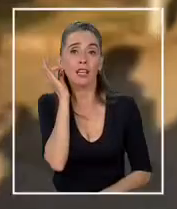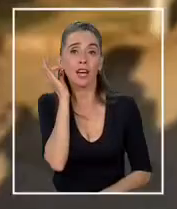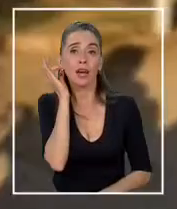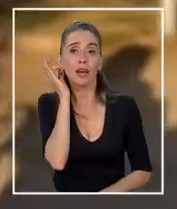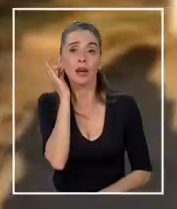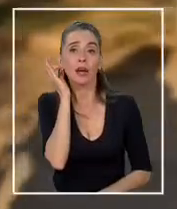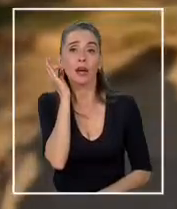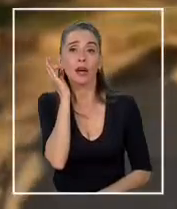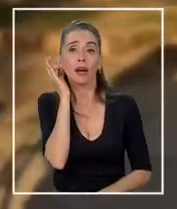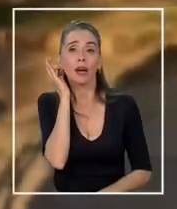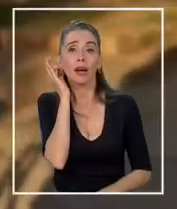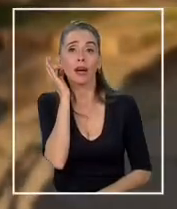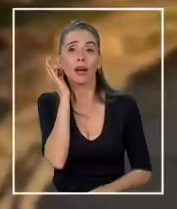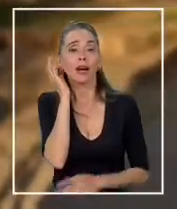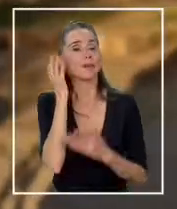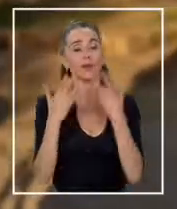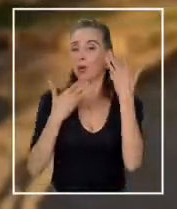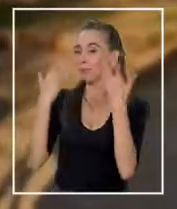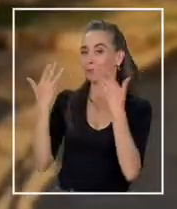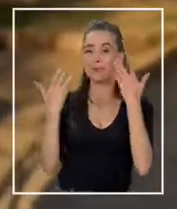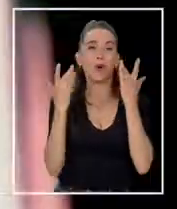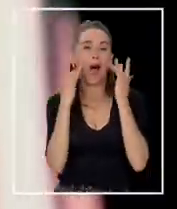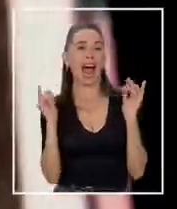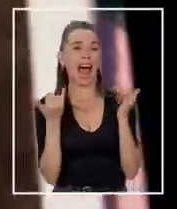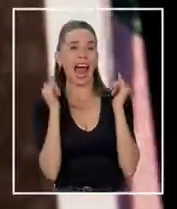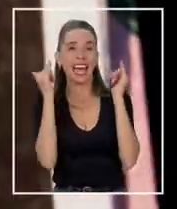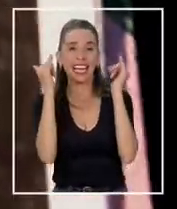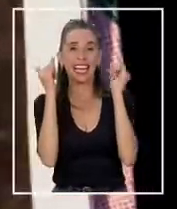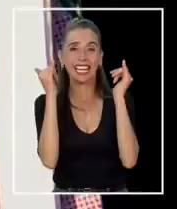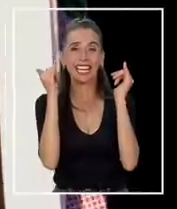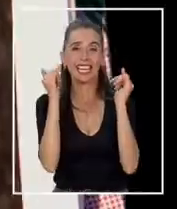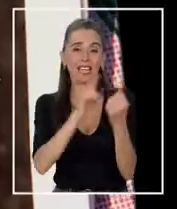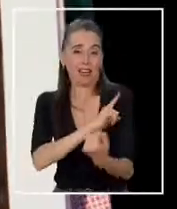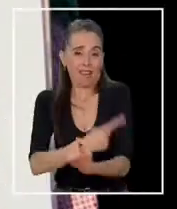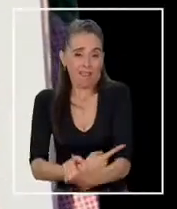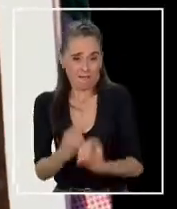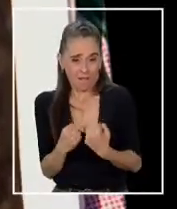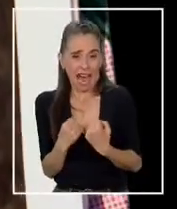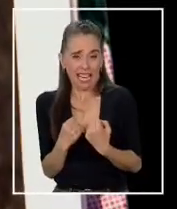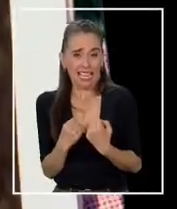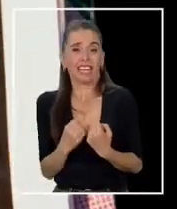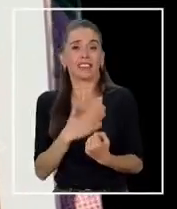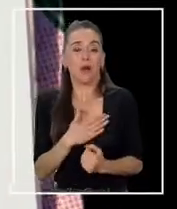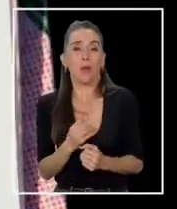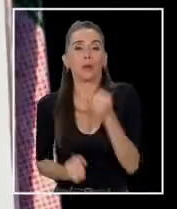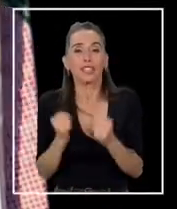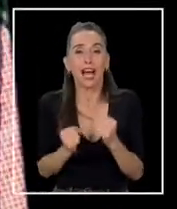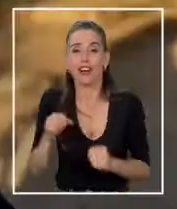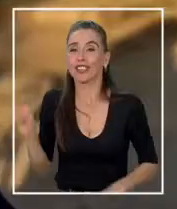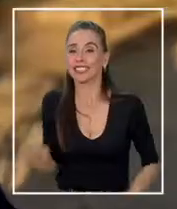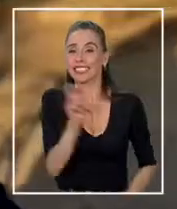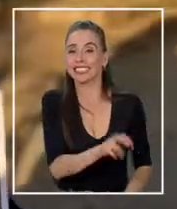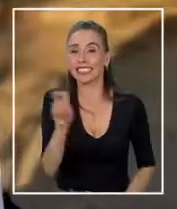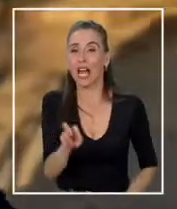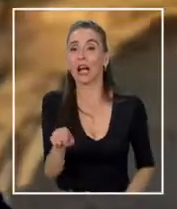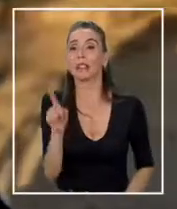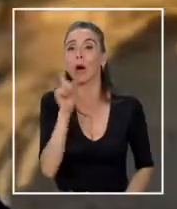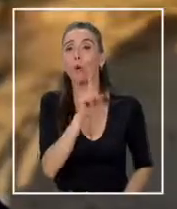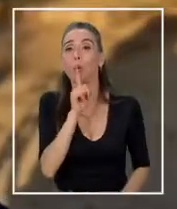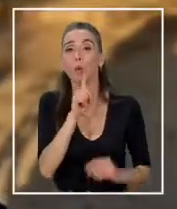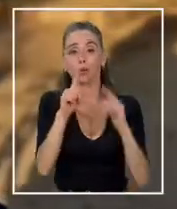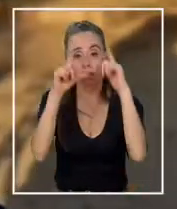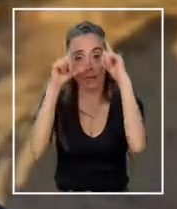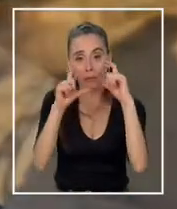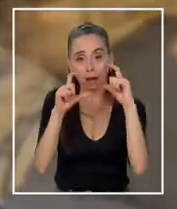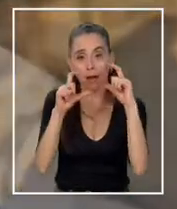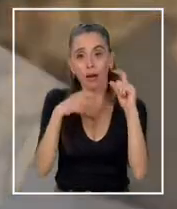muy extrovertida, muy alegre, valiente, le gustaba correr, saltar. Esta fue la última